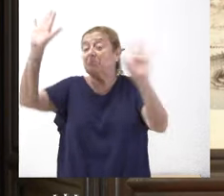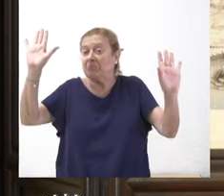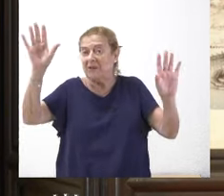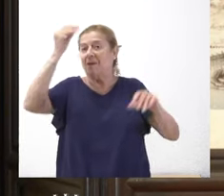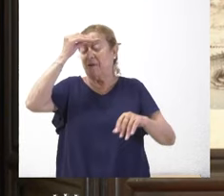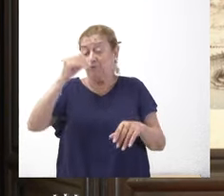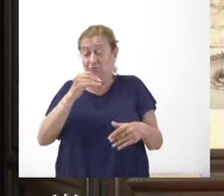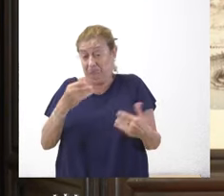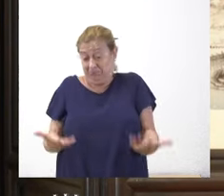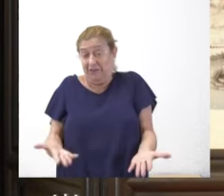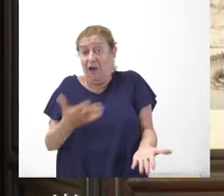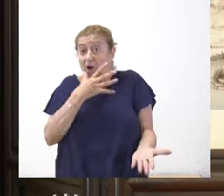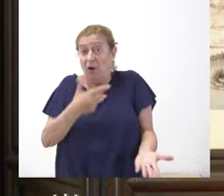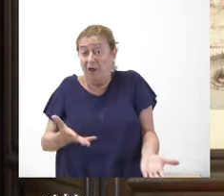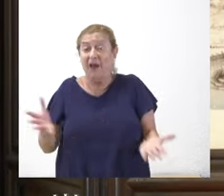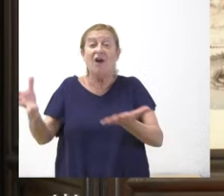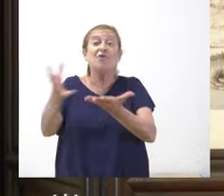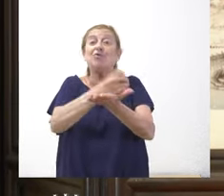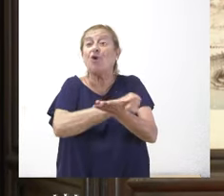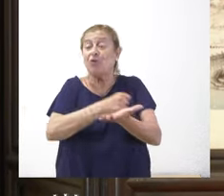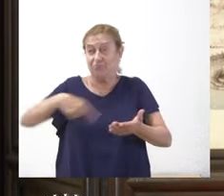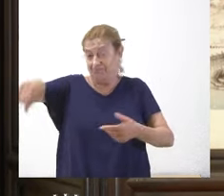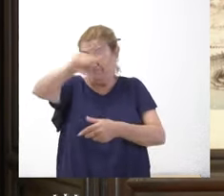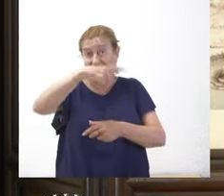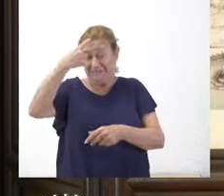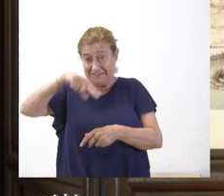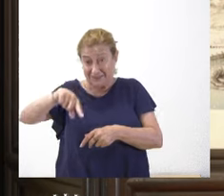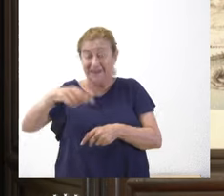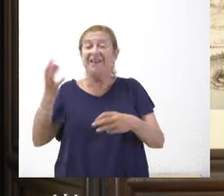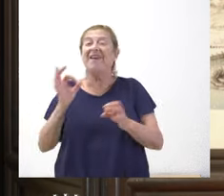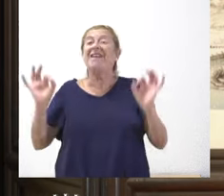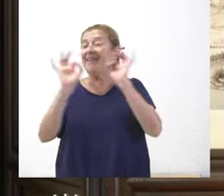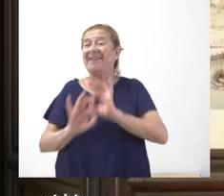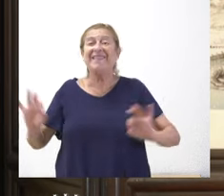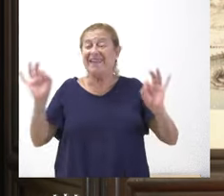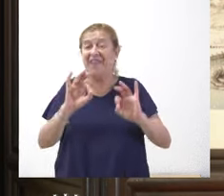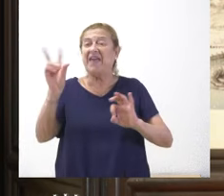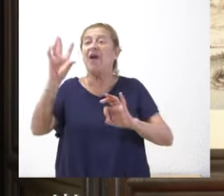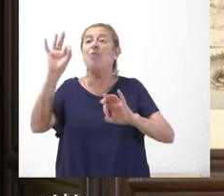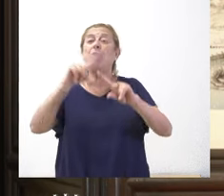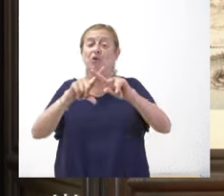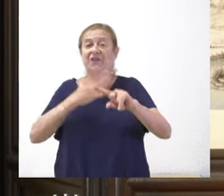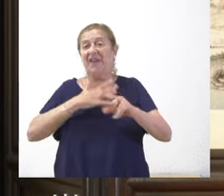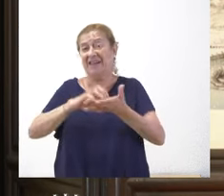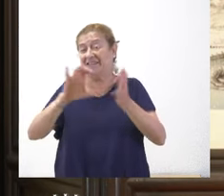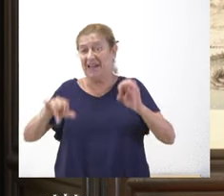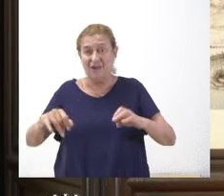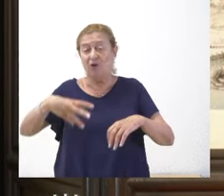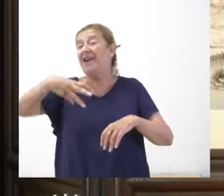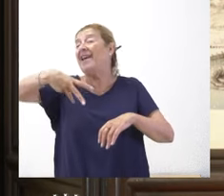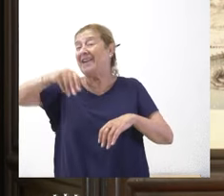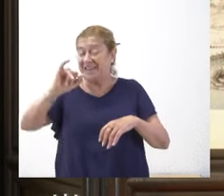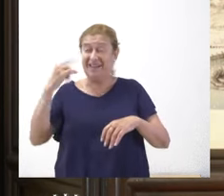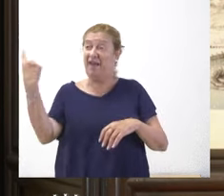estas alturas todos son conscientes que nadie en Box de Castilla y León Ni de cada una de las